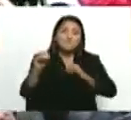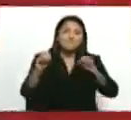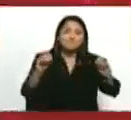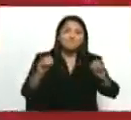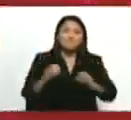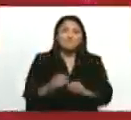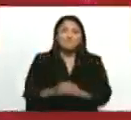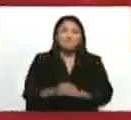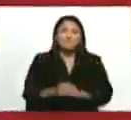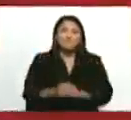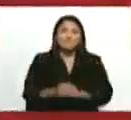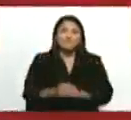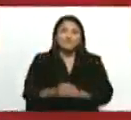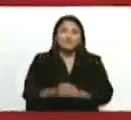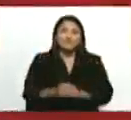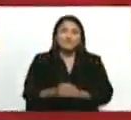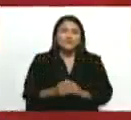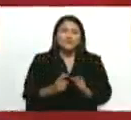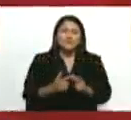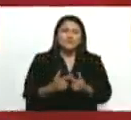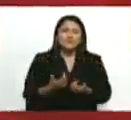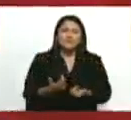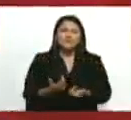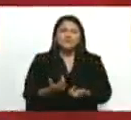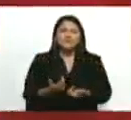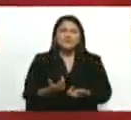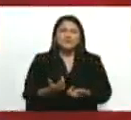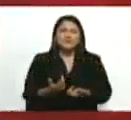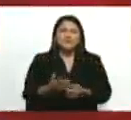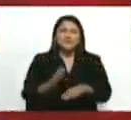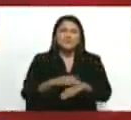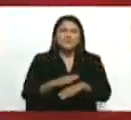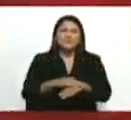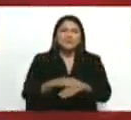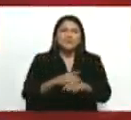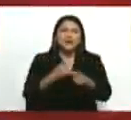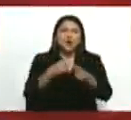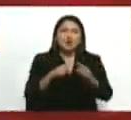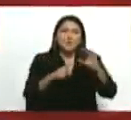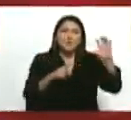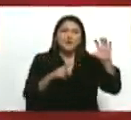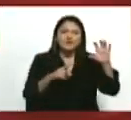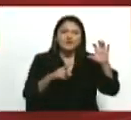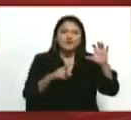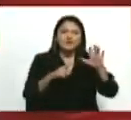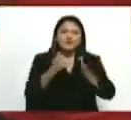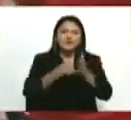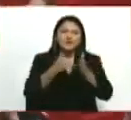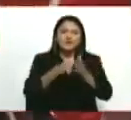Si es así, ¿por qué se inscribieron solo 200.000 afuera para supuestamente votar las primarias?